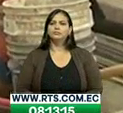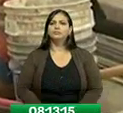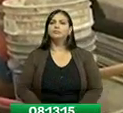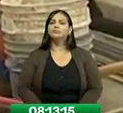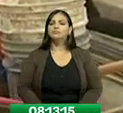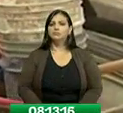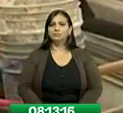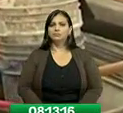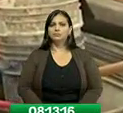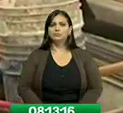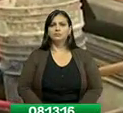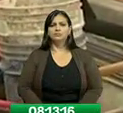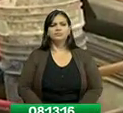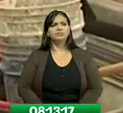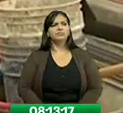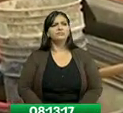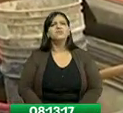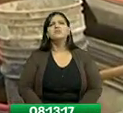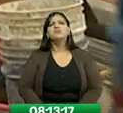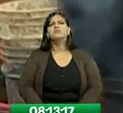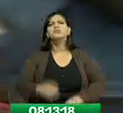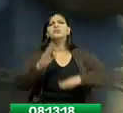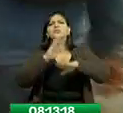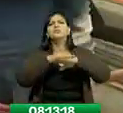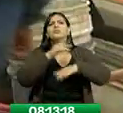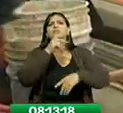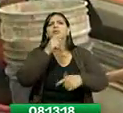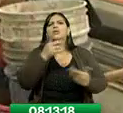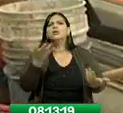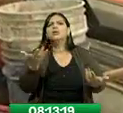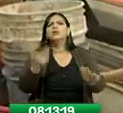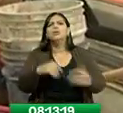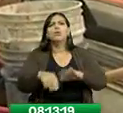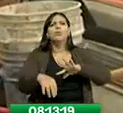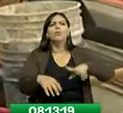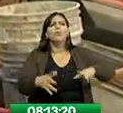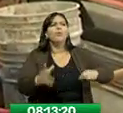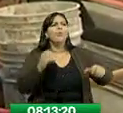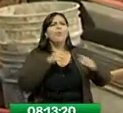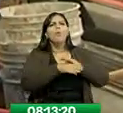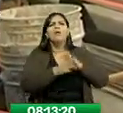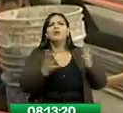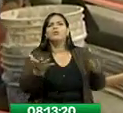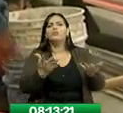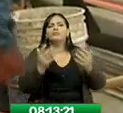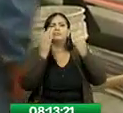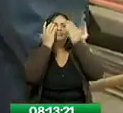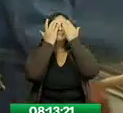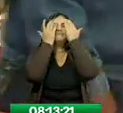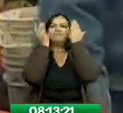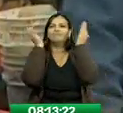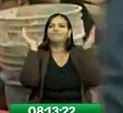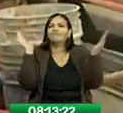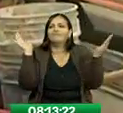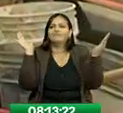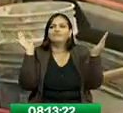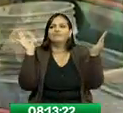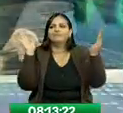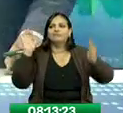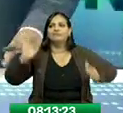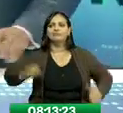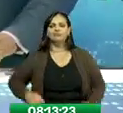se ha logrado detectar la presencia o el rumbo que tomaron vehículos la noche de este miércoles por ahora retornamos